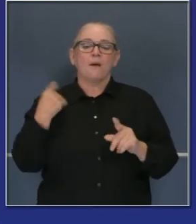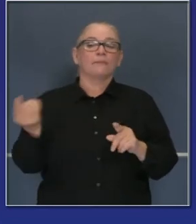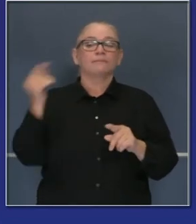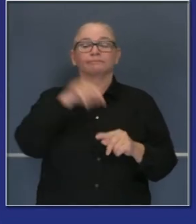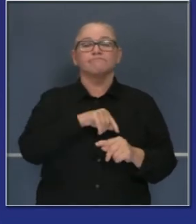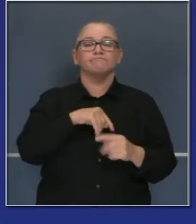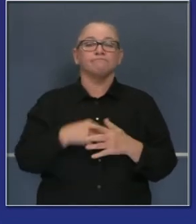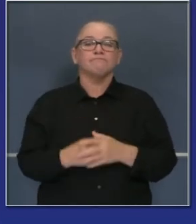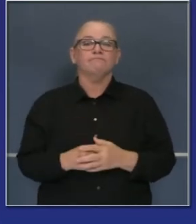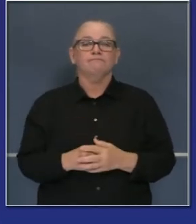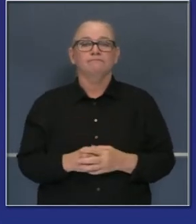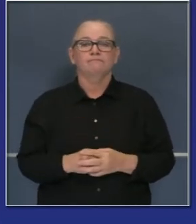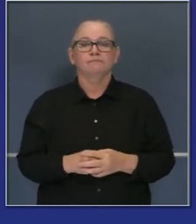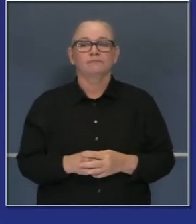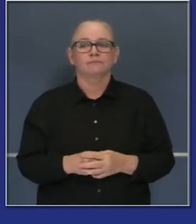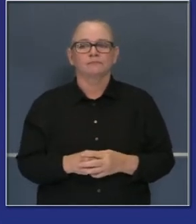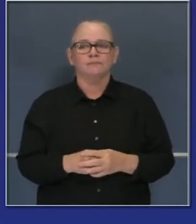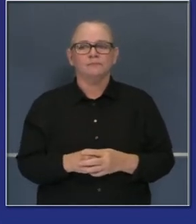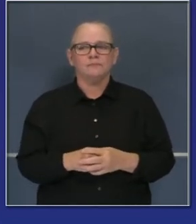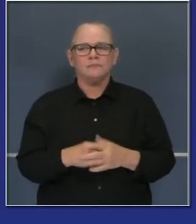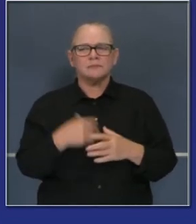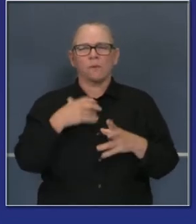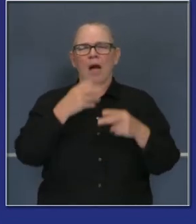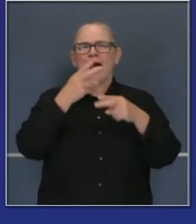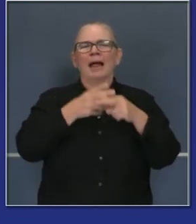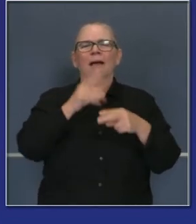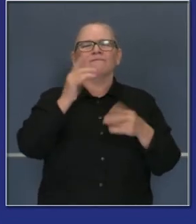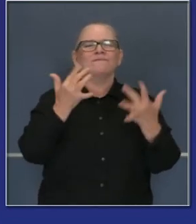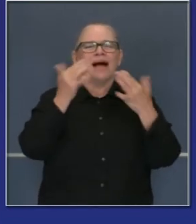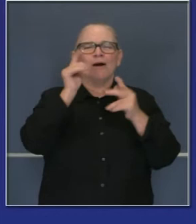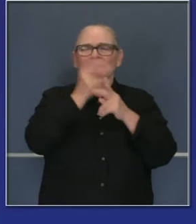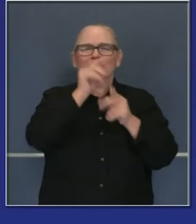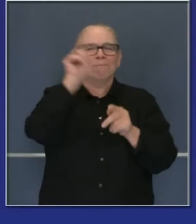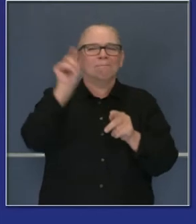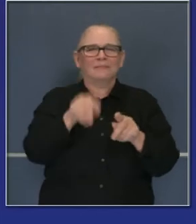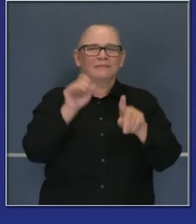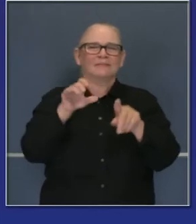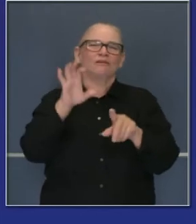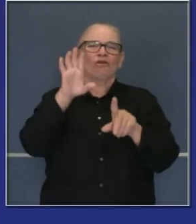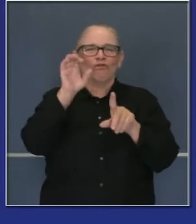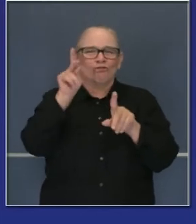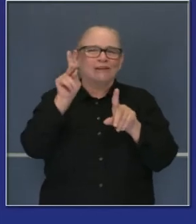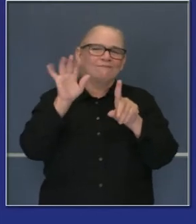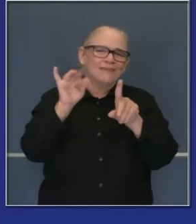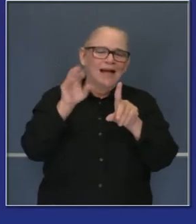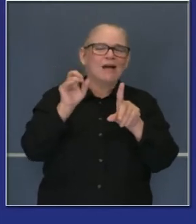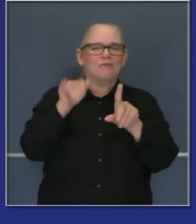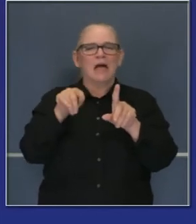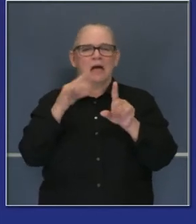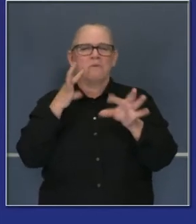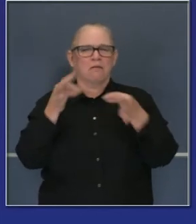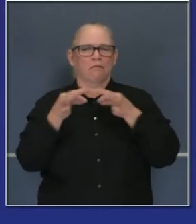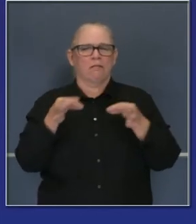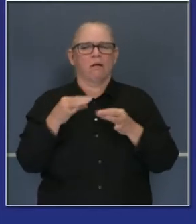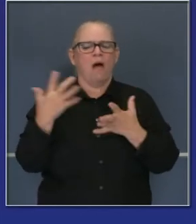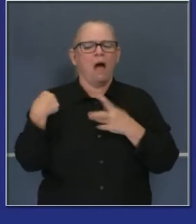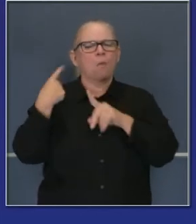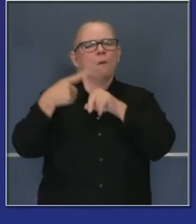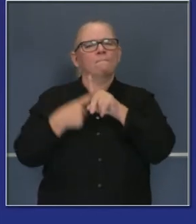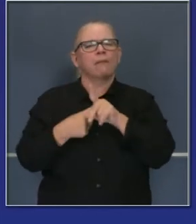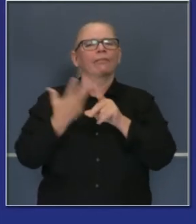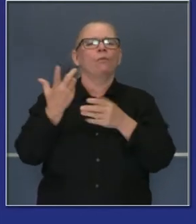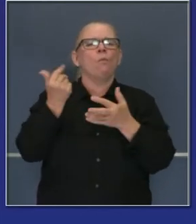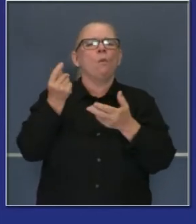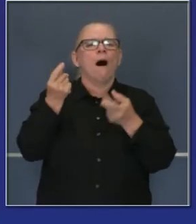acerca del progreso en algunos de ellos los que son más activos muchos de estos han ocurrido solamente en los últimos 30 días